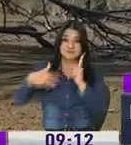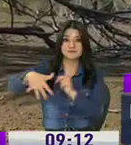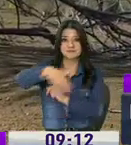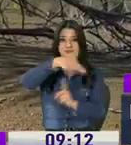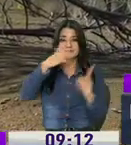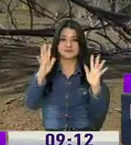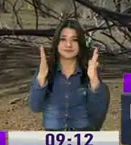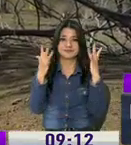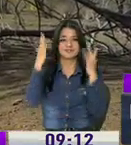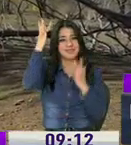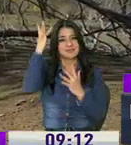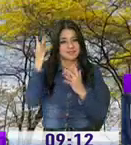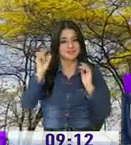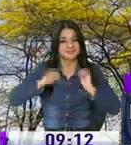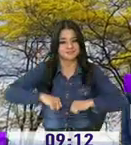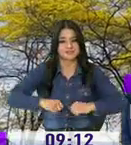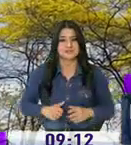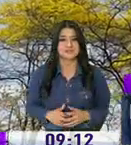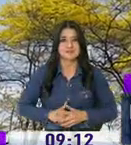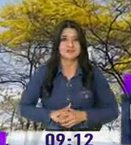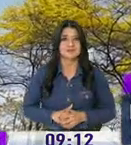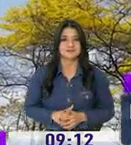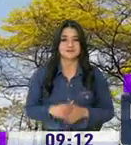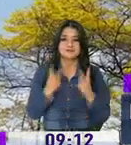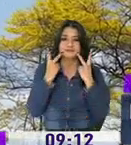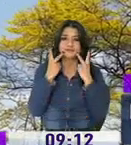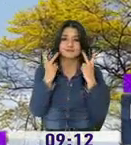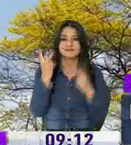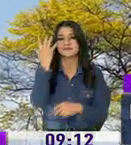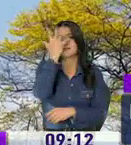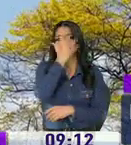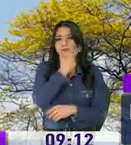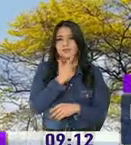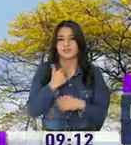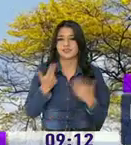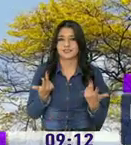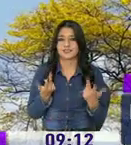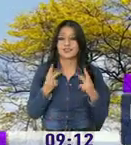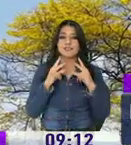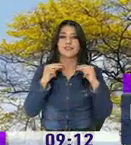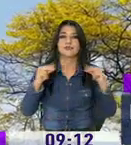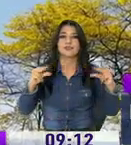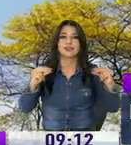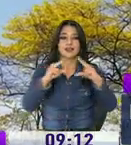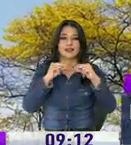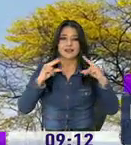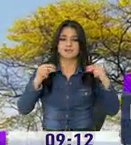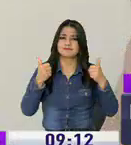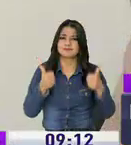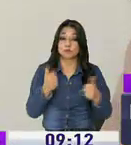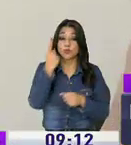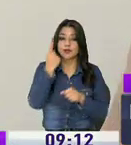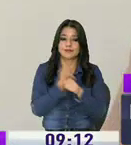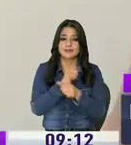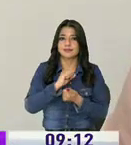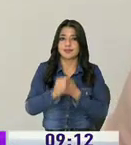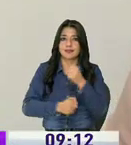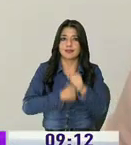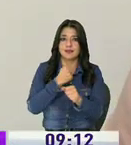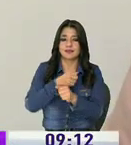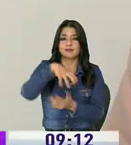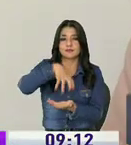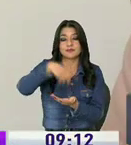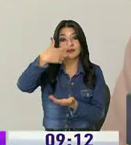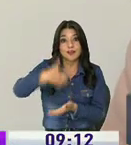seco pintado de amarillo. Mirar este evento natural tan maravilloso que se produce una vez al año en la provincia